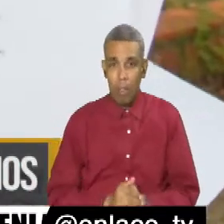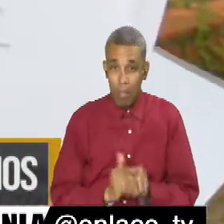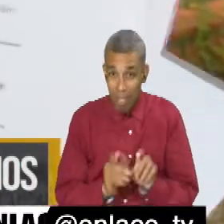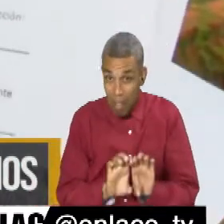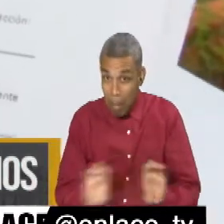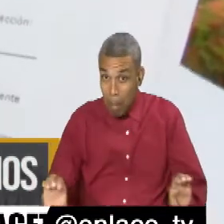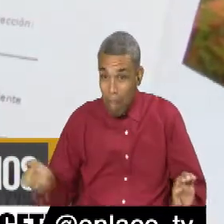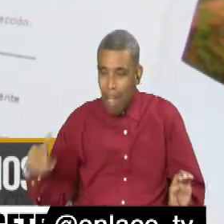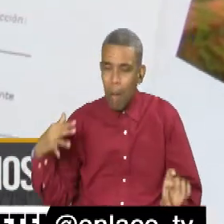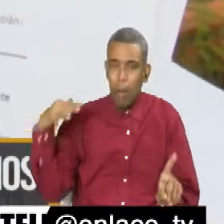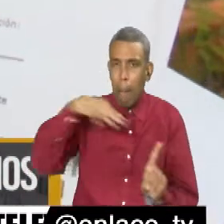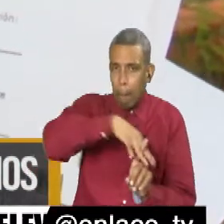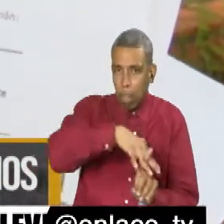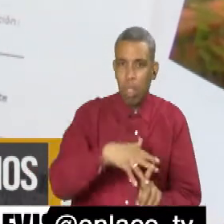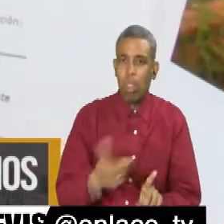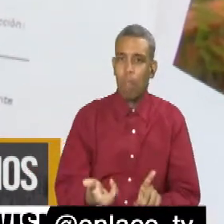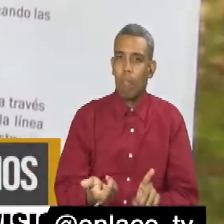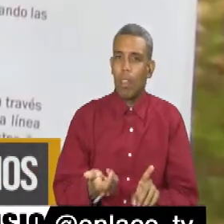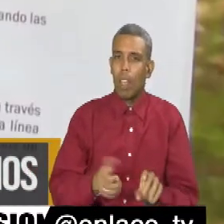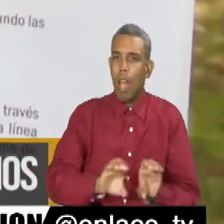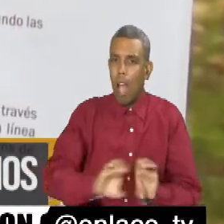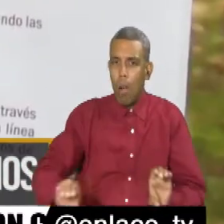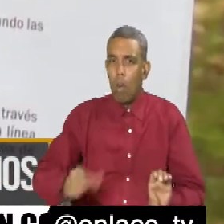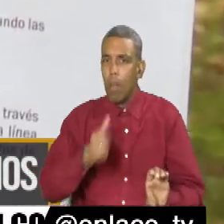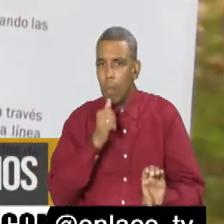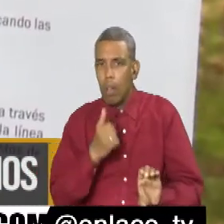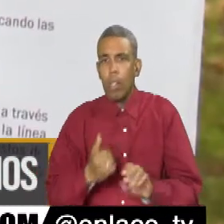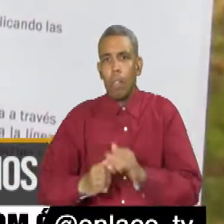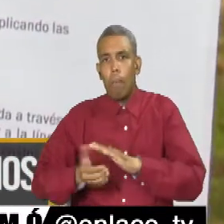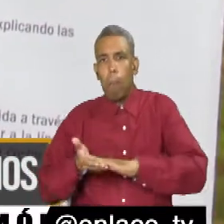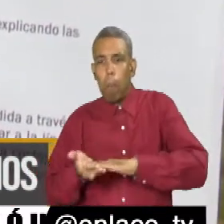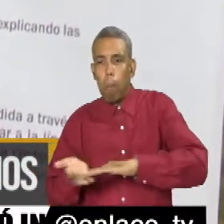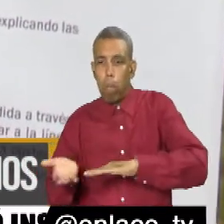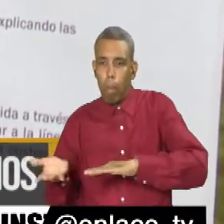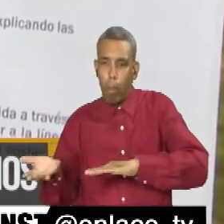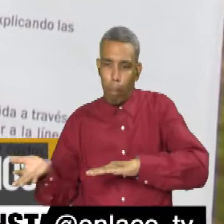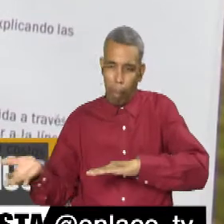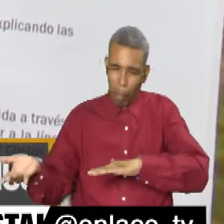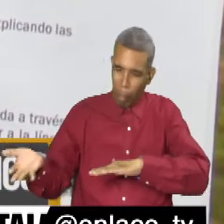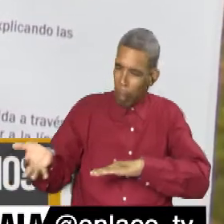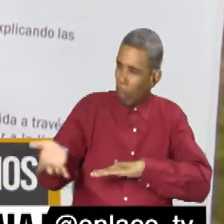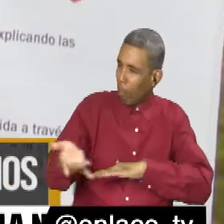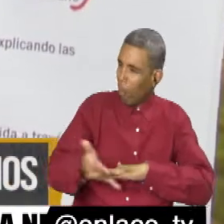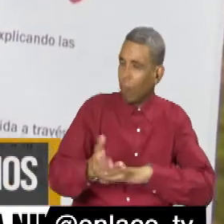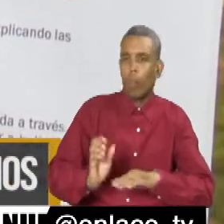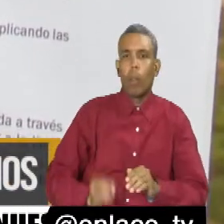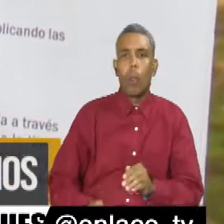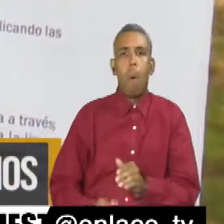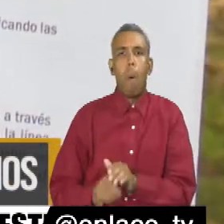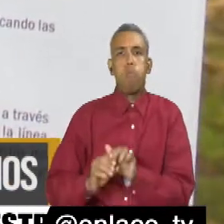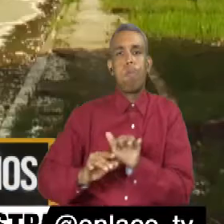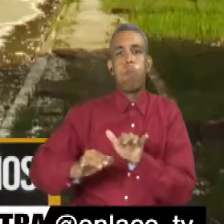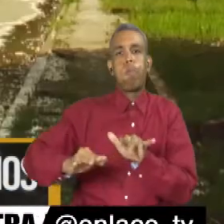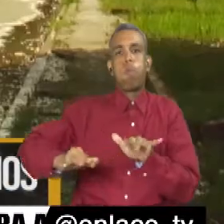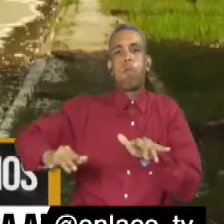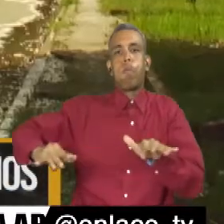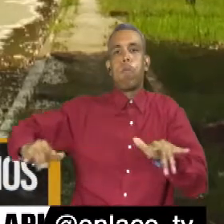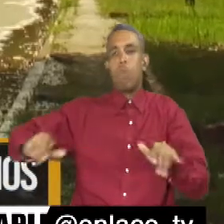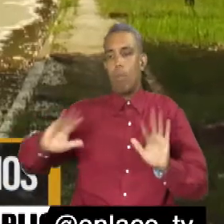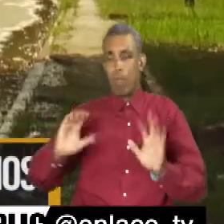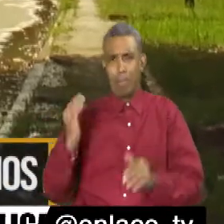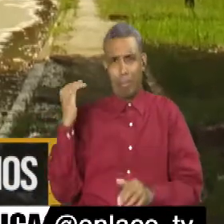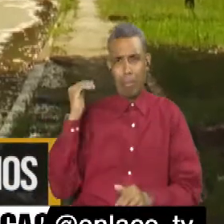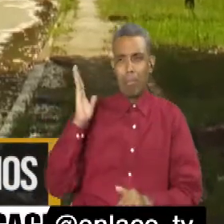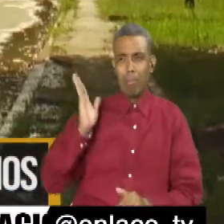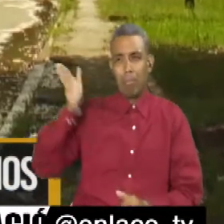eso tenemos nosotros este problema, que se nos está saliendo el agua, como usted lo puede observar. Nosotros pues fuimos a planeación, hemos ido a Aguas de Barranca Bermeja